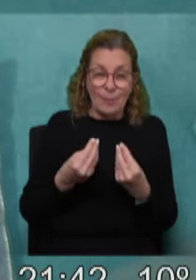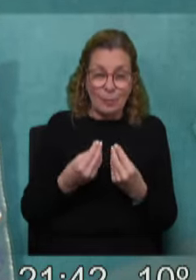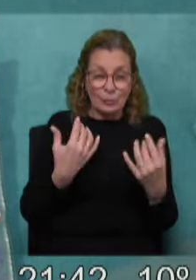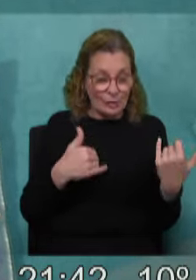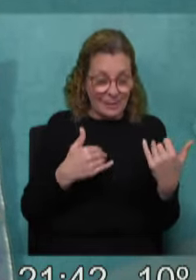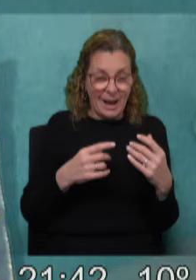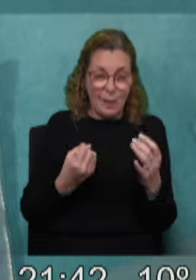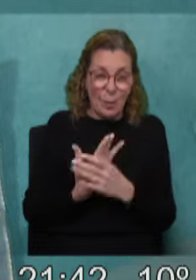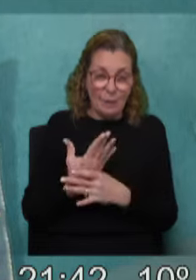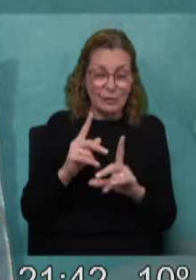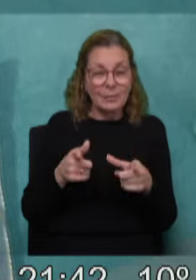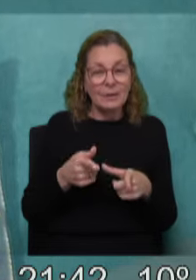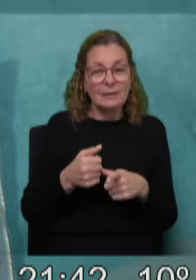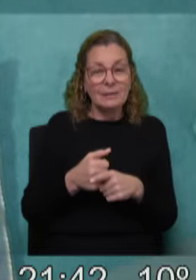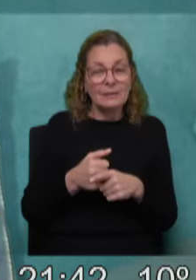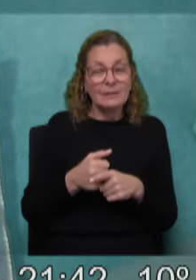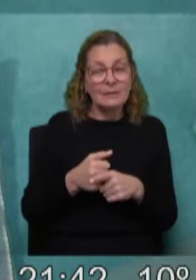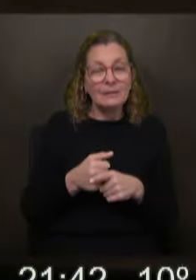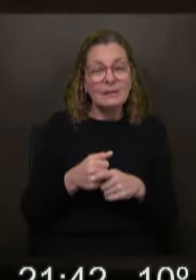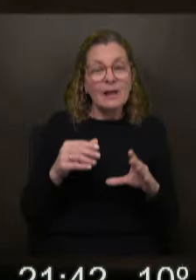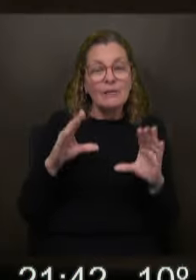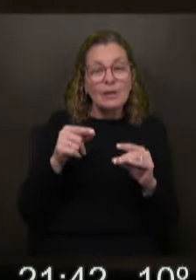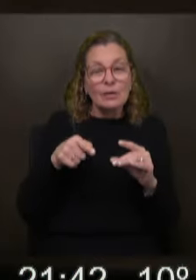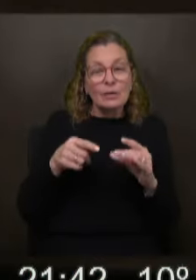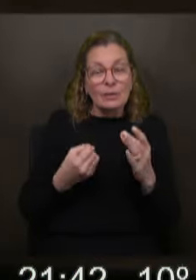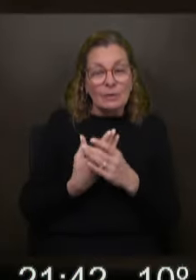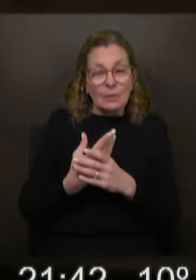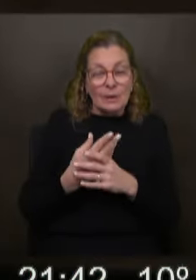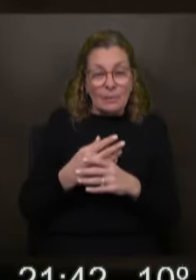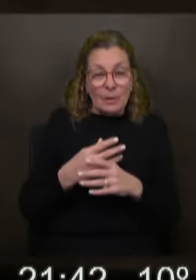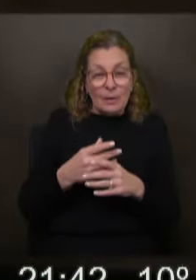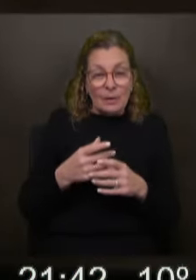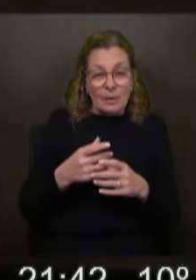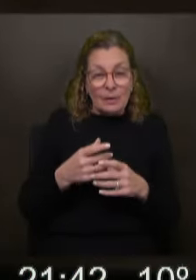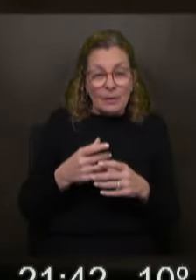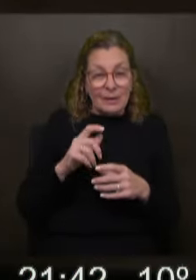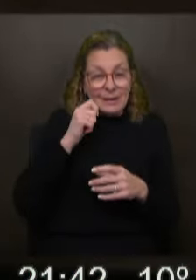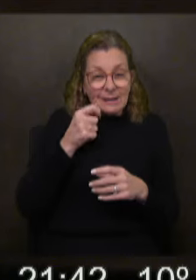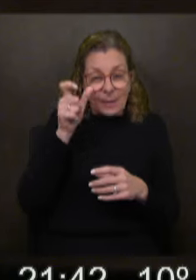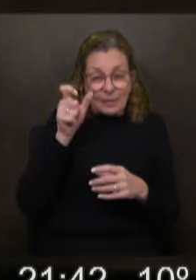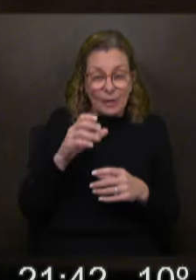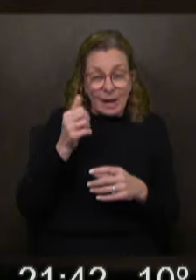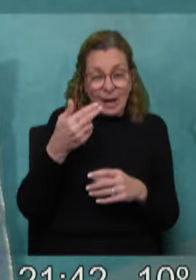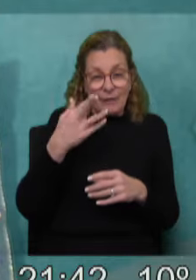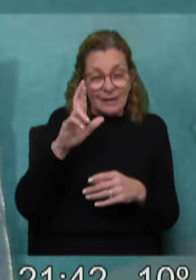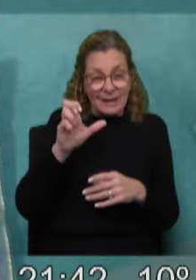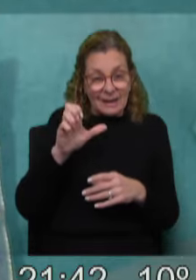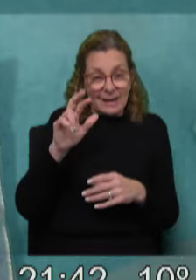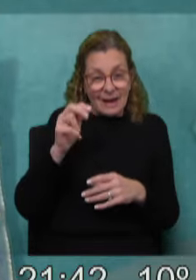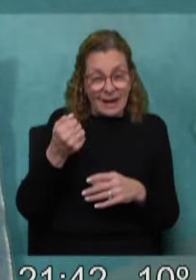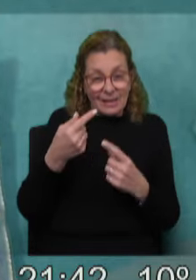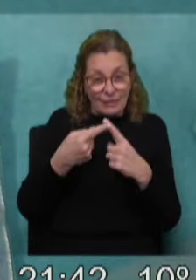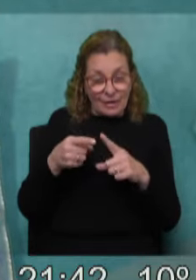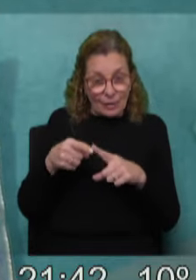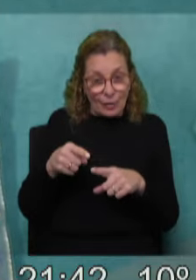nuevos. Y eso, hablando de los temas nuevos, estuviste grabando con linda gente, grabaste con Cabrera. Grabé con Cabrera varias